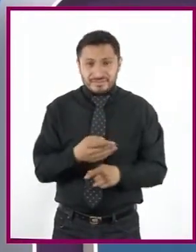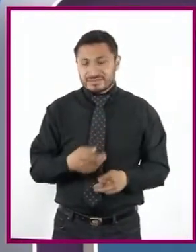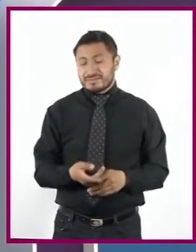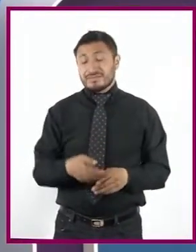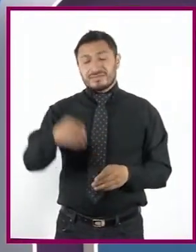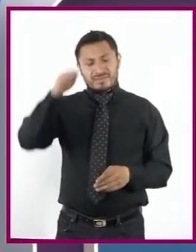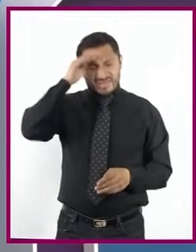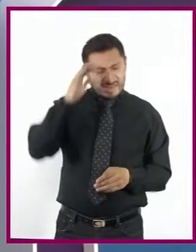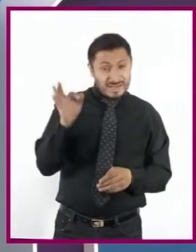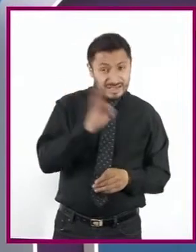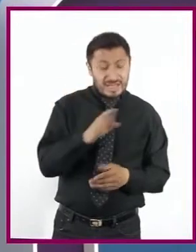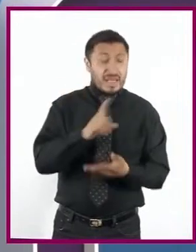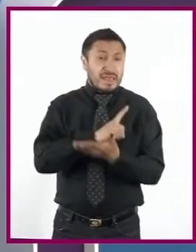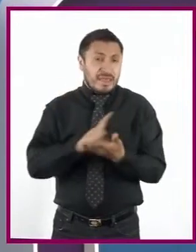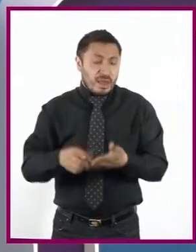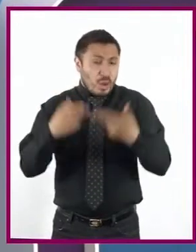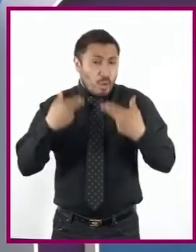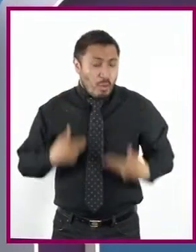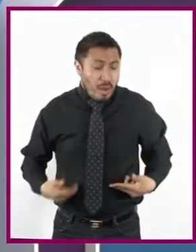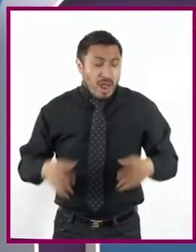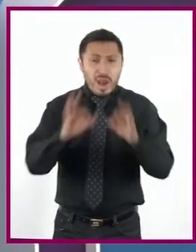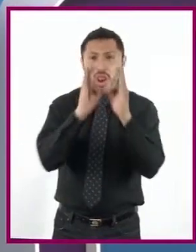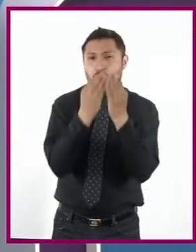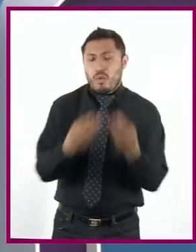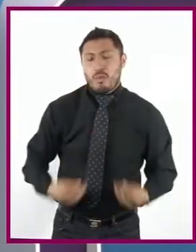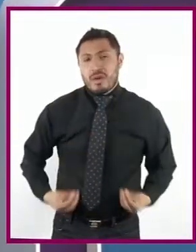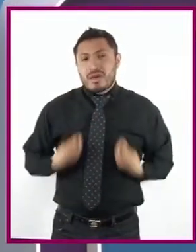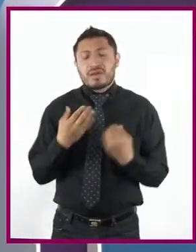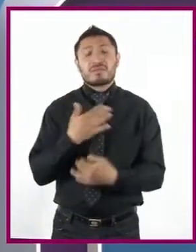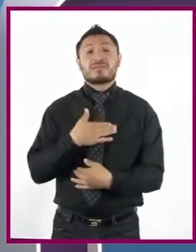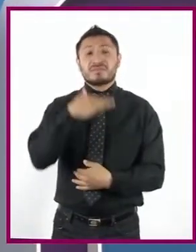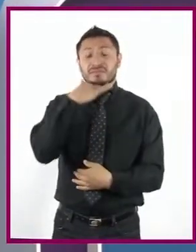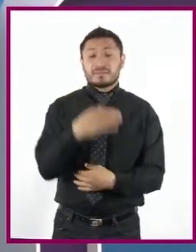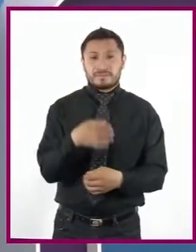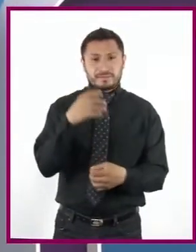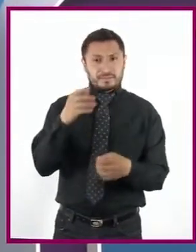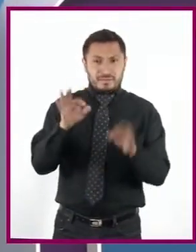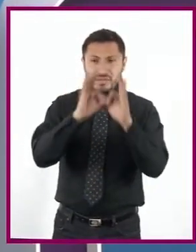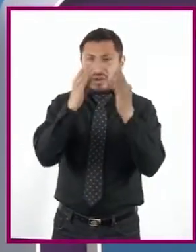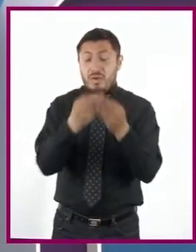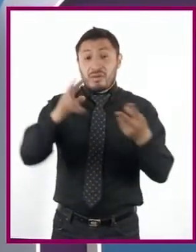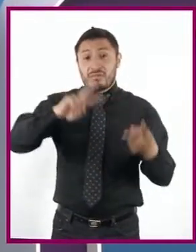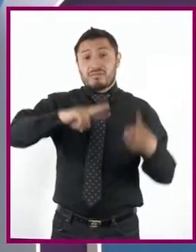pensaríamos en los derechos humanos y un modo de vida digno. De forma